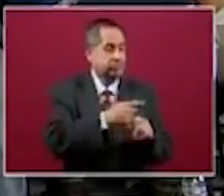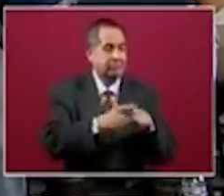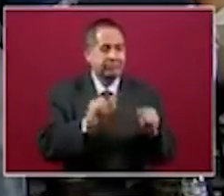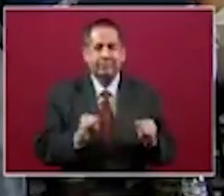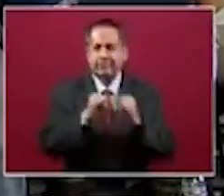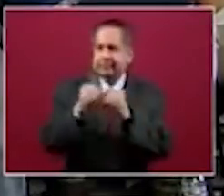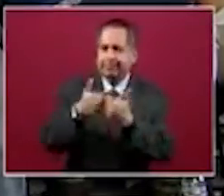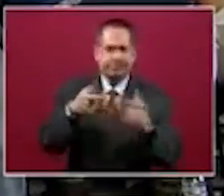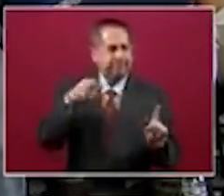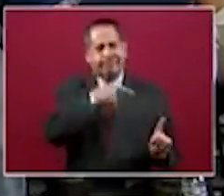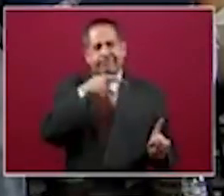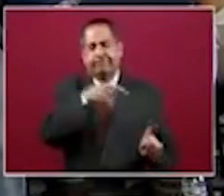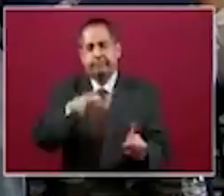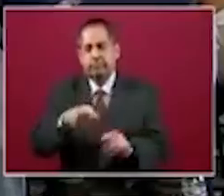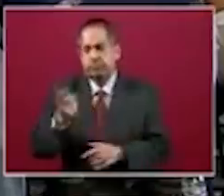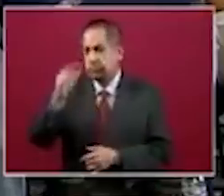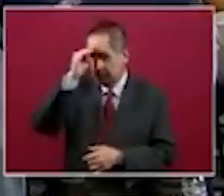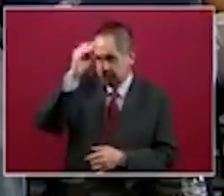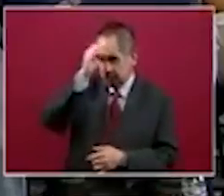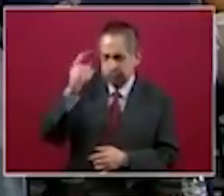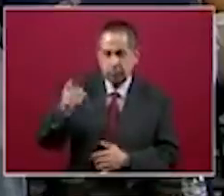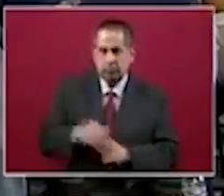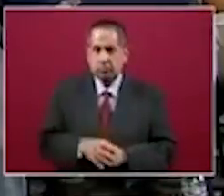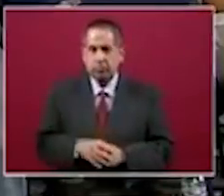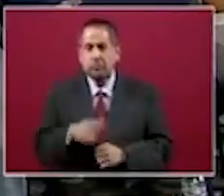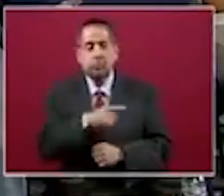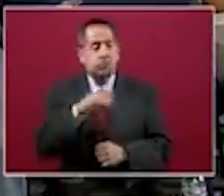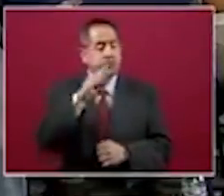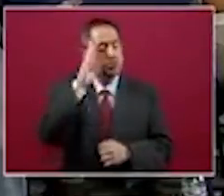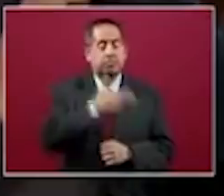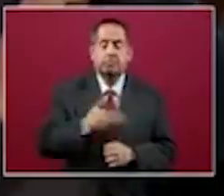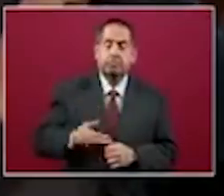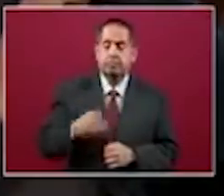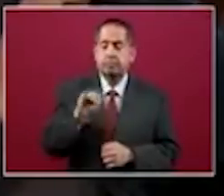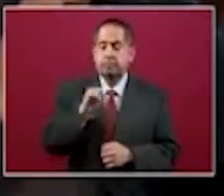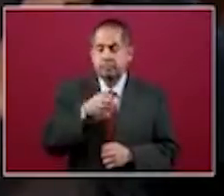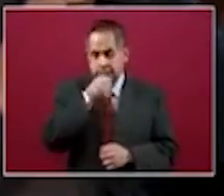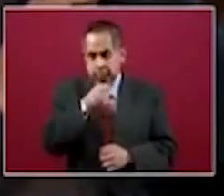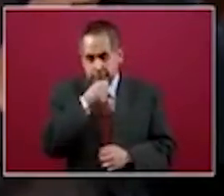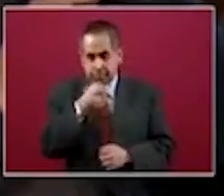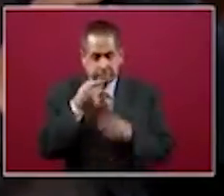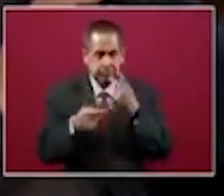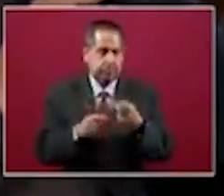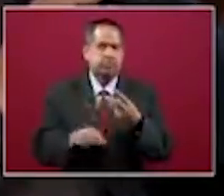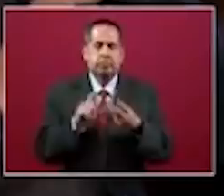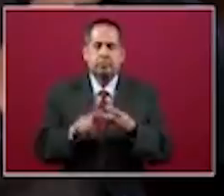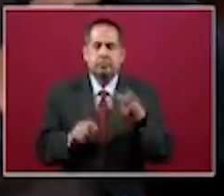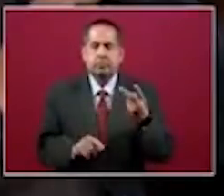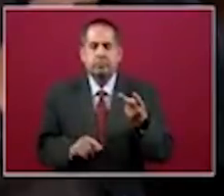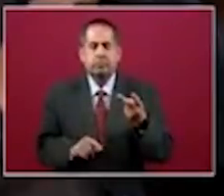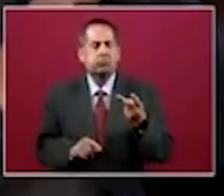opinión acerca de esta consideración que dice el señor presidente del INAI a través de esta entrevista. La segunda,